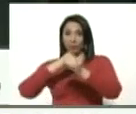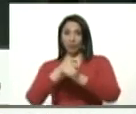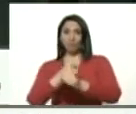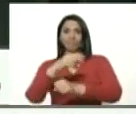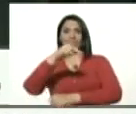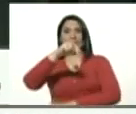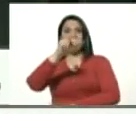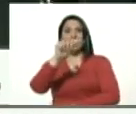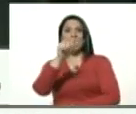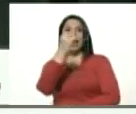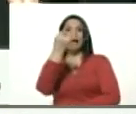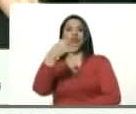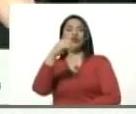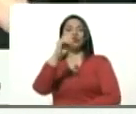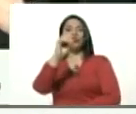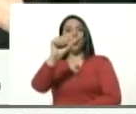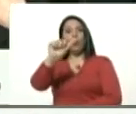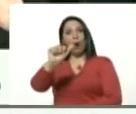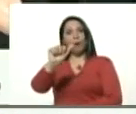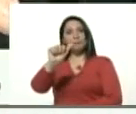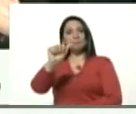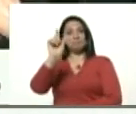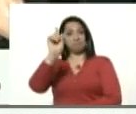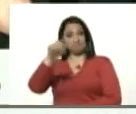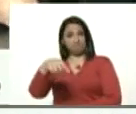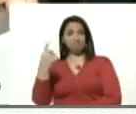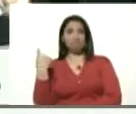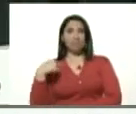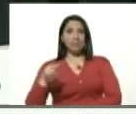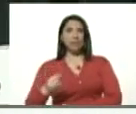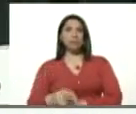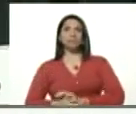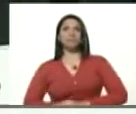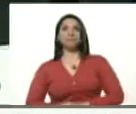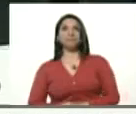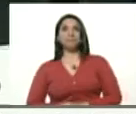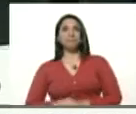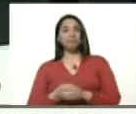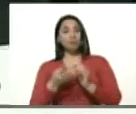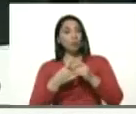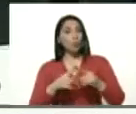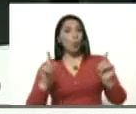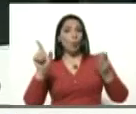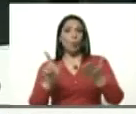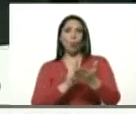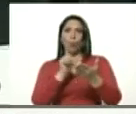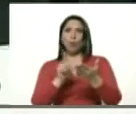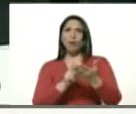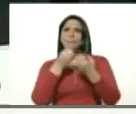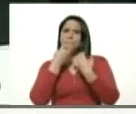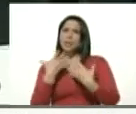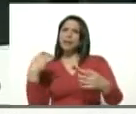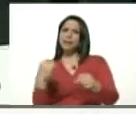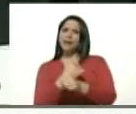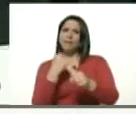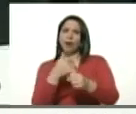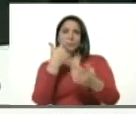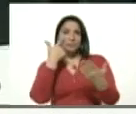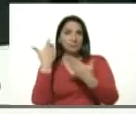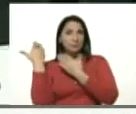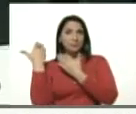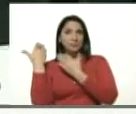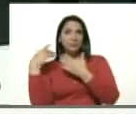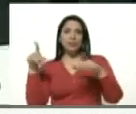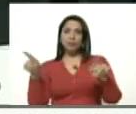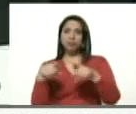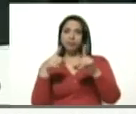Nasoa. Y aquí tenemos también muy bien trabajado la edición conmemorativa